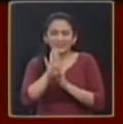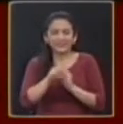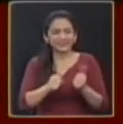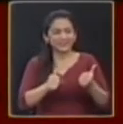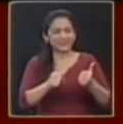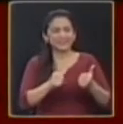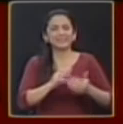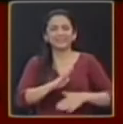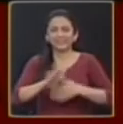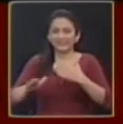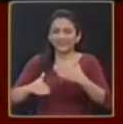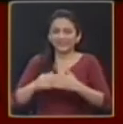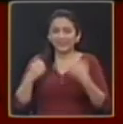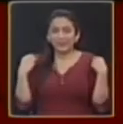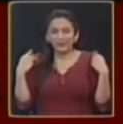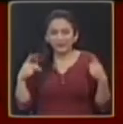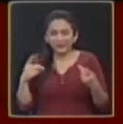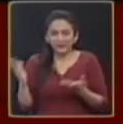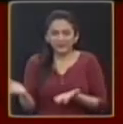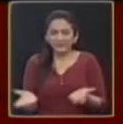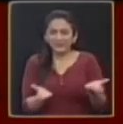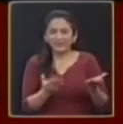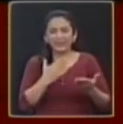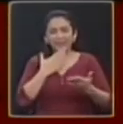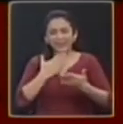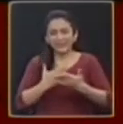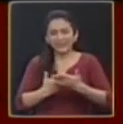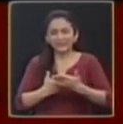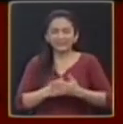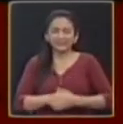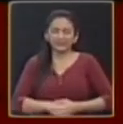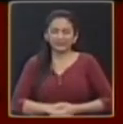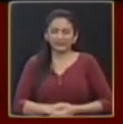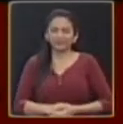en todo caso, que tienen esa oportunidad. Gracias a Mónica por habernos acompañado. Bienvenida a Boga Siempre. Muchas gracias, María Antonieta. Muchas gracias.